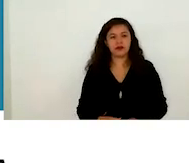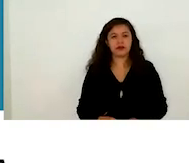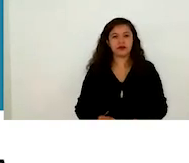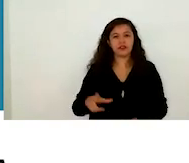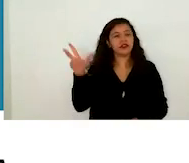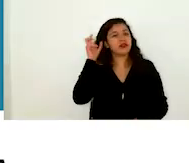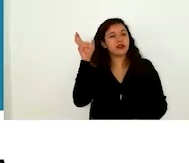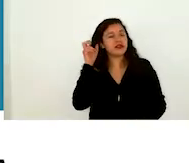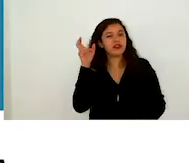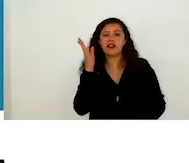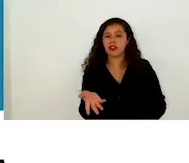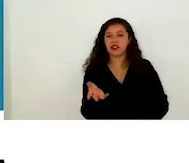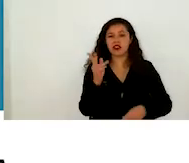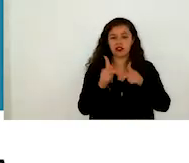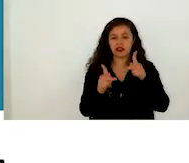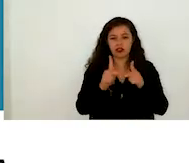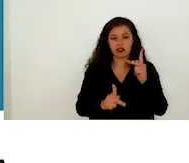no se puede cortar